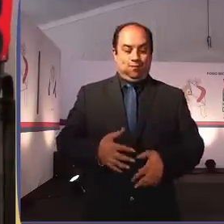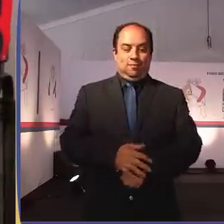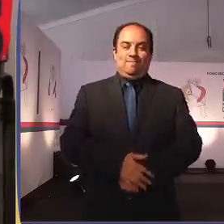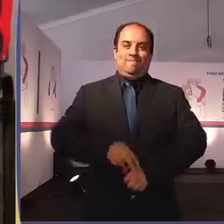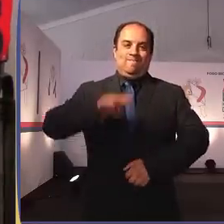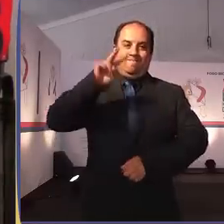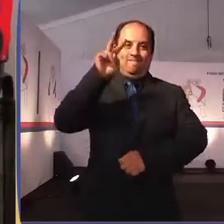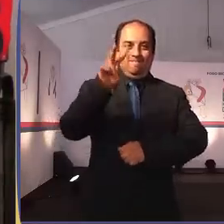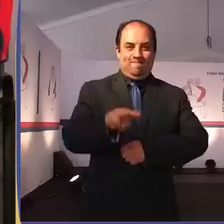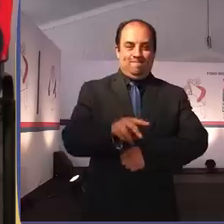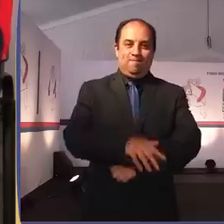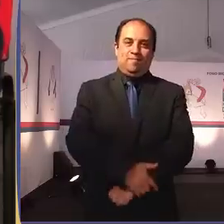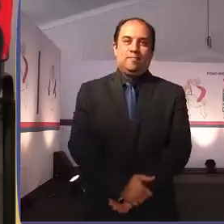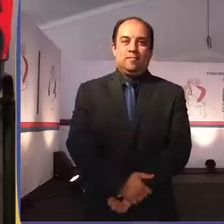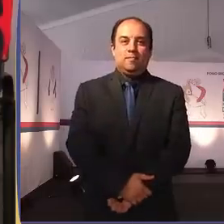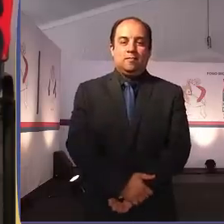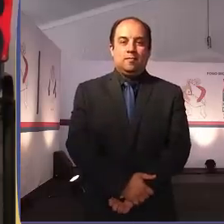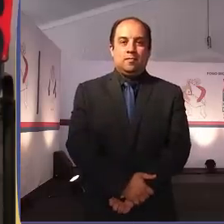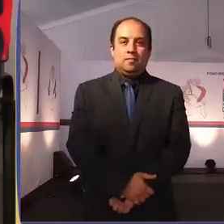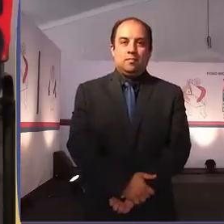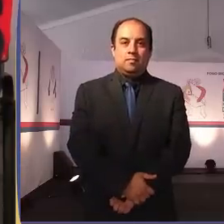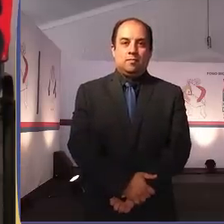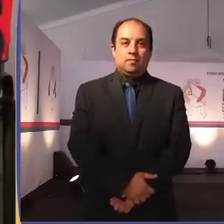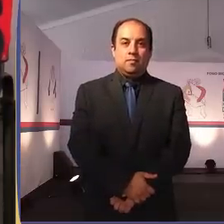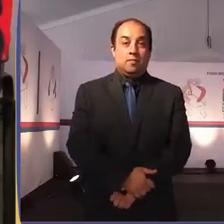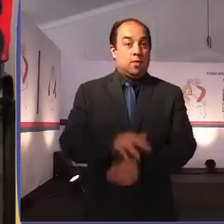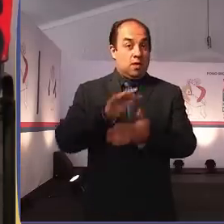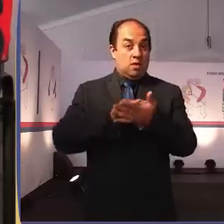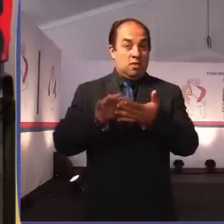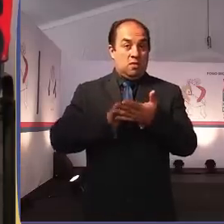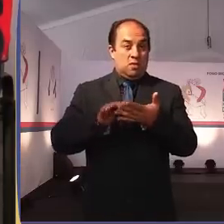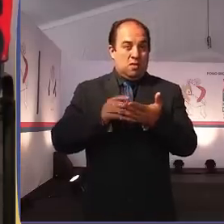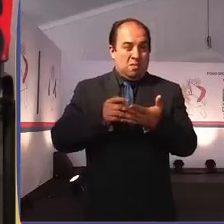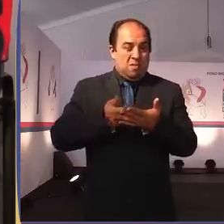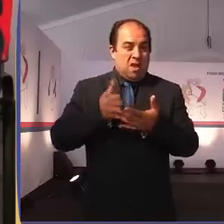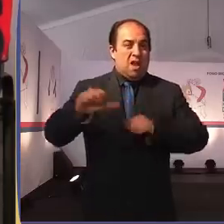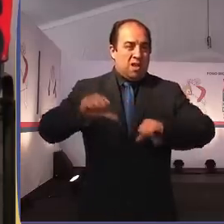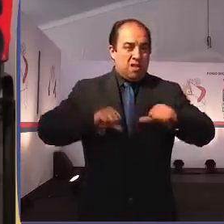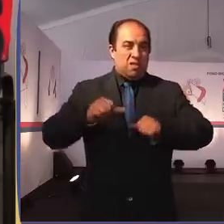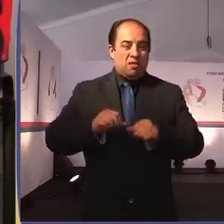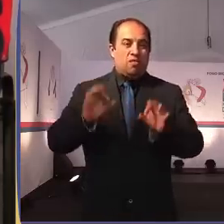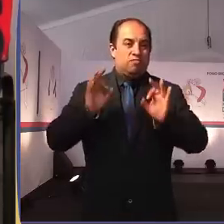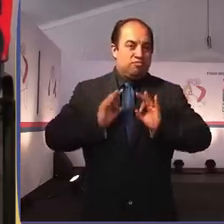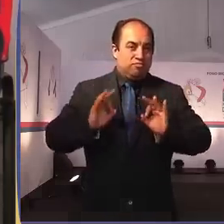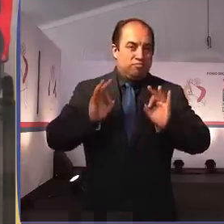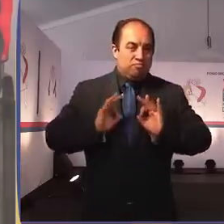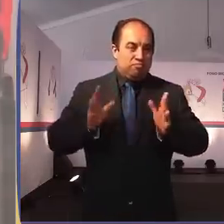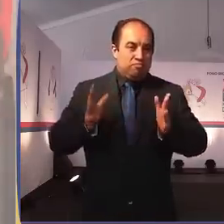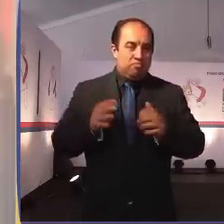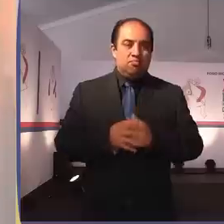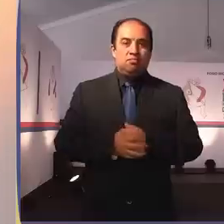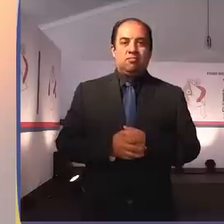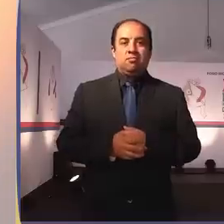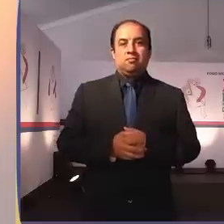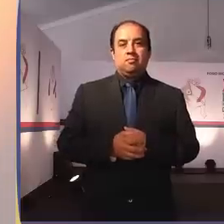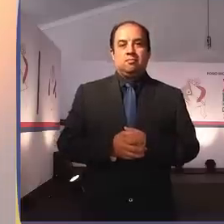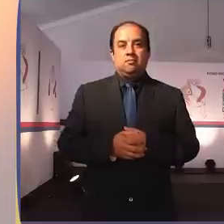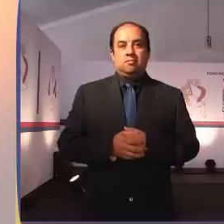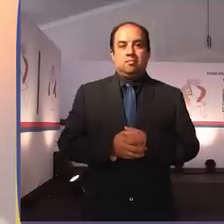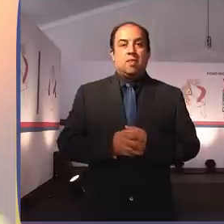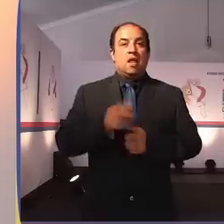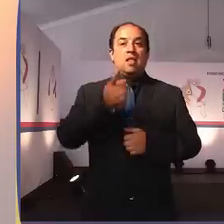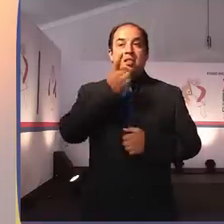La verdad. O sea, porque como leer es un poco así una actividad pacífica o pasiva, pues a